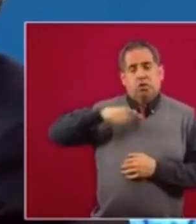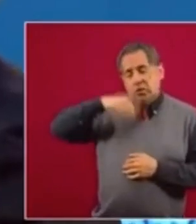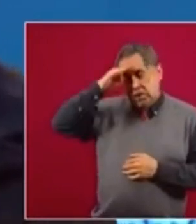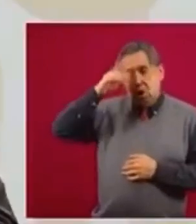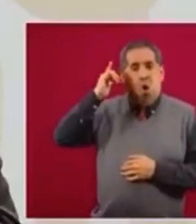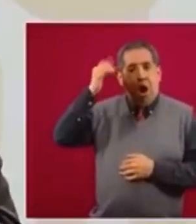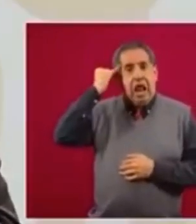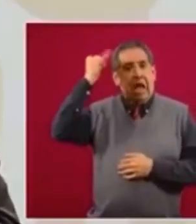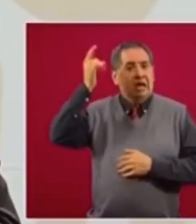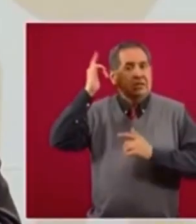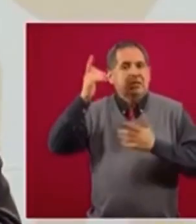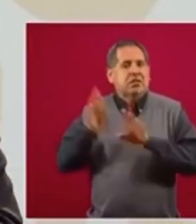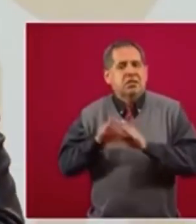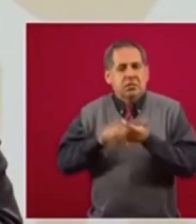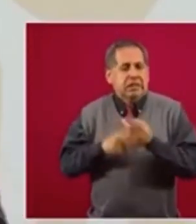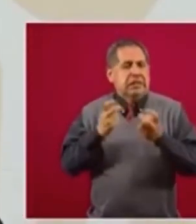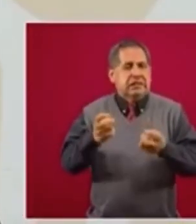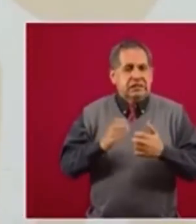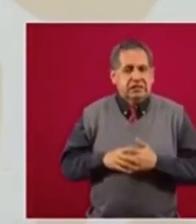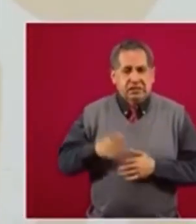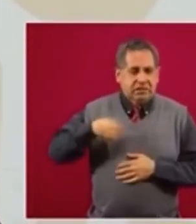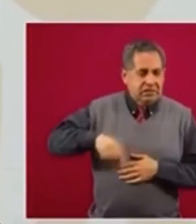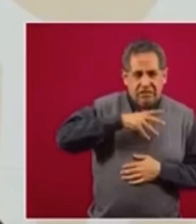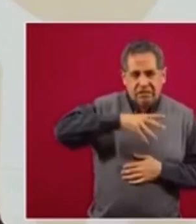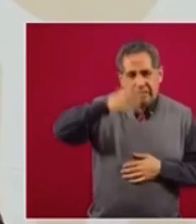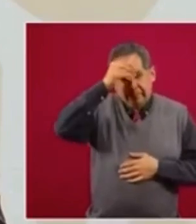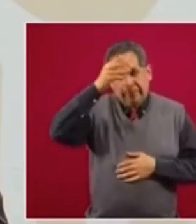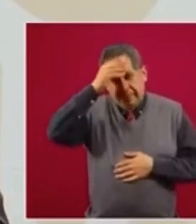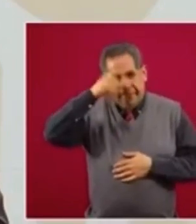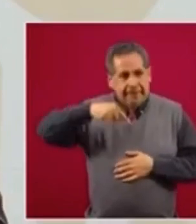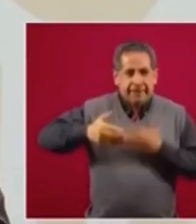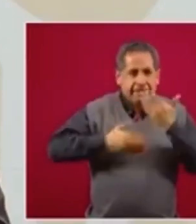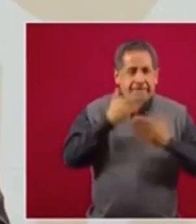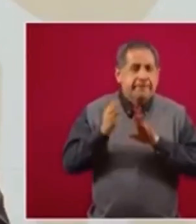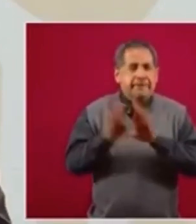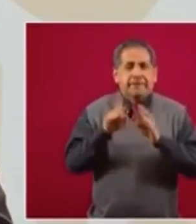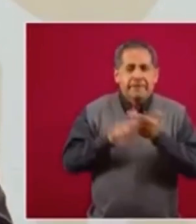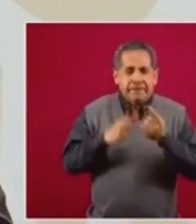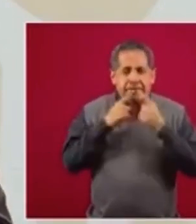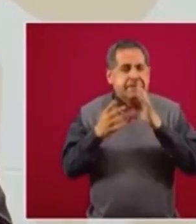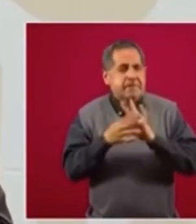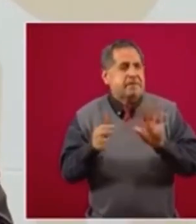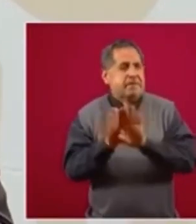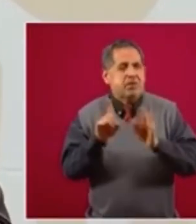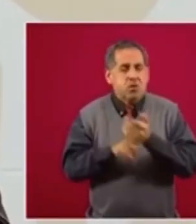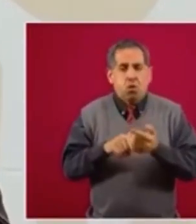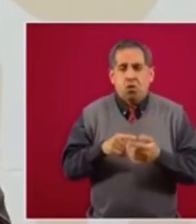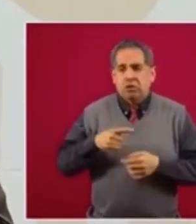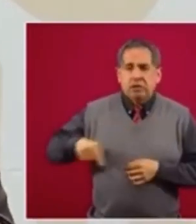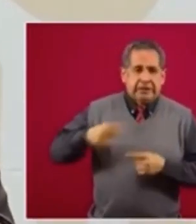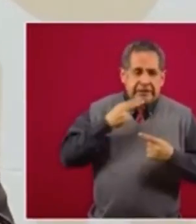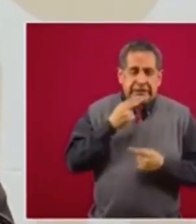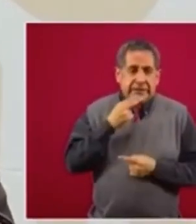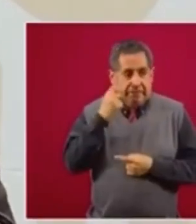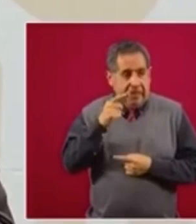entonces son precisamente esas, que los aprendizajes esperados se logren y estamos haciendo todo para que eso sea